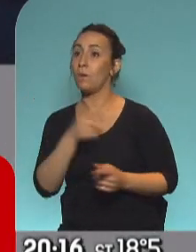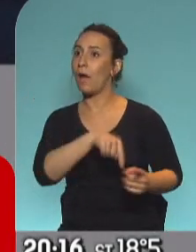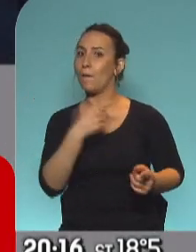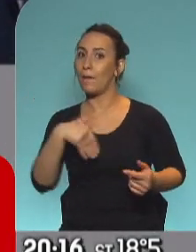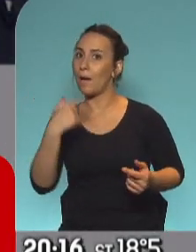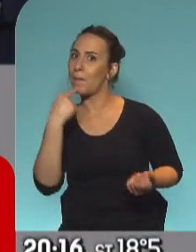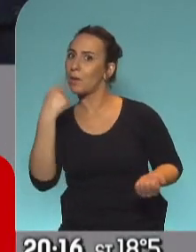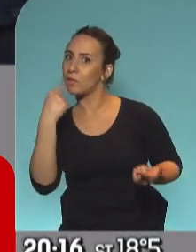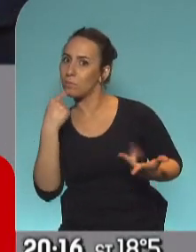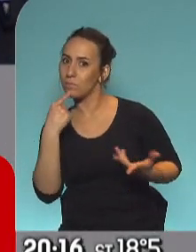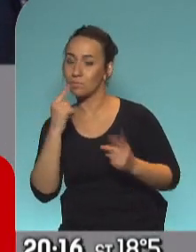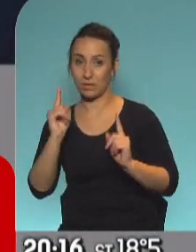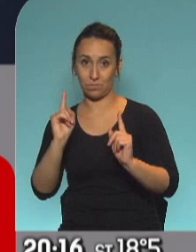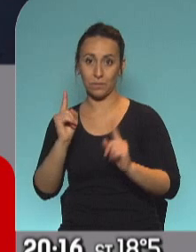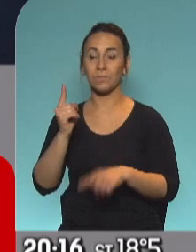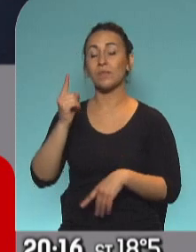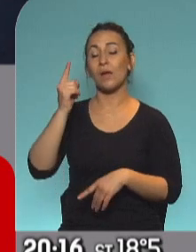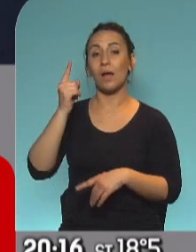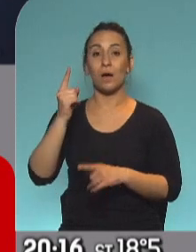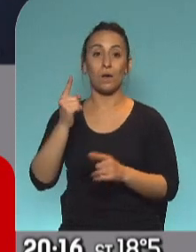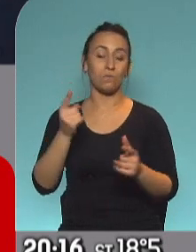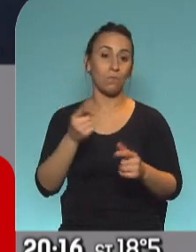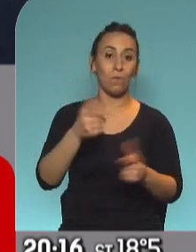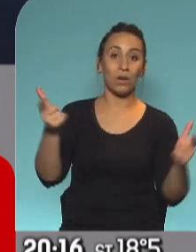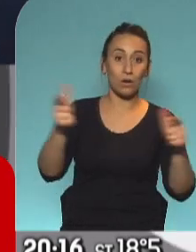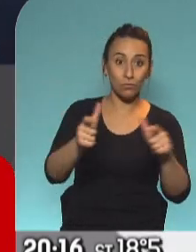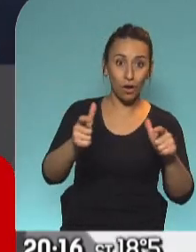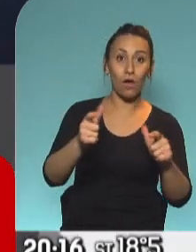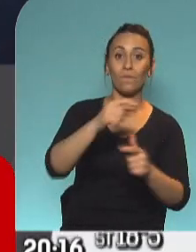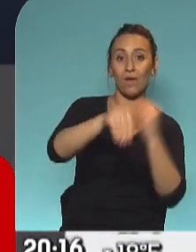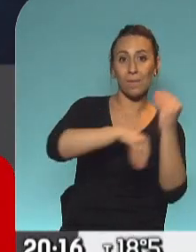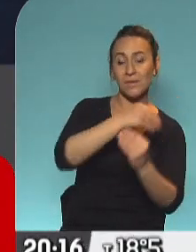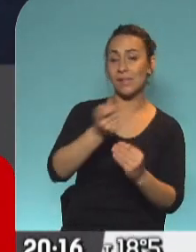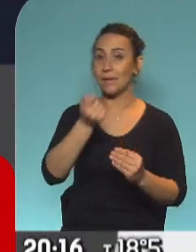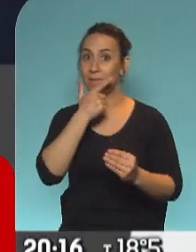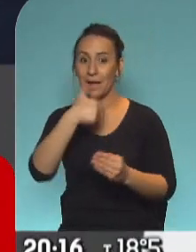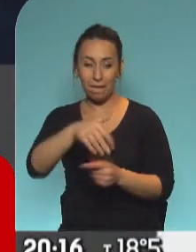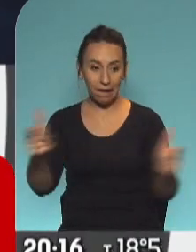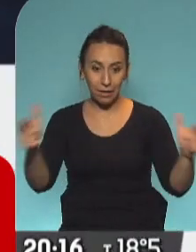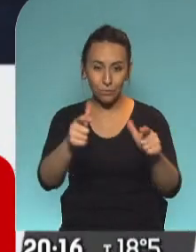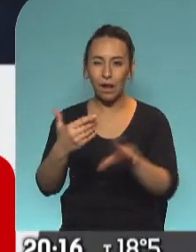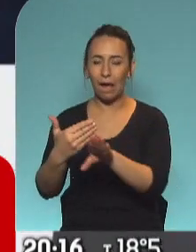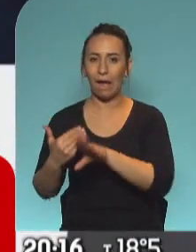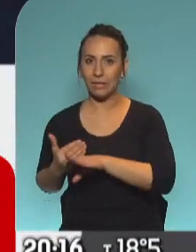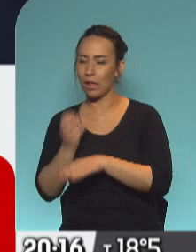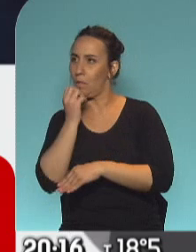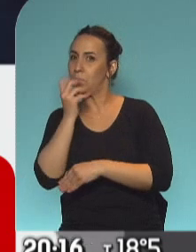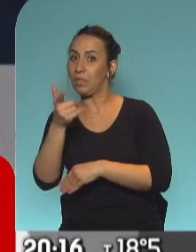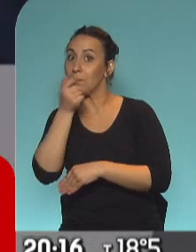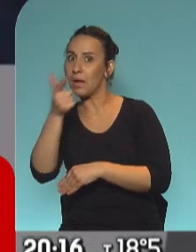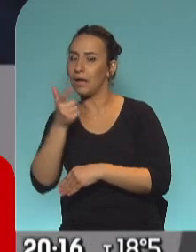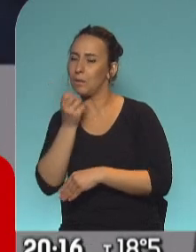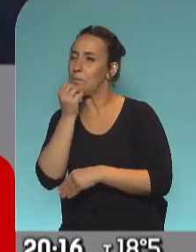el expresidente Macri tomase contacto con los familiares en una, creo, de las pocas reuniones que tuvo con los familiares.